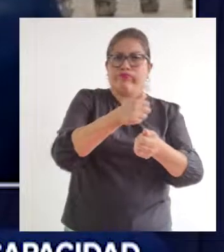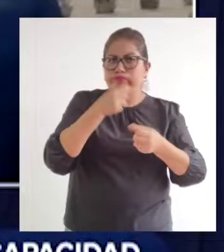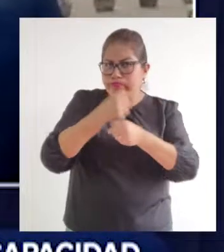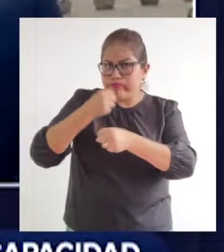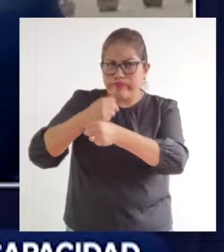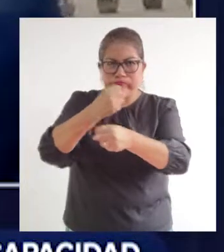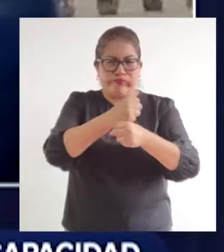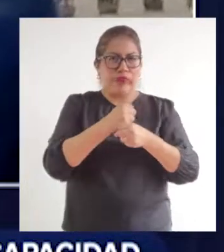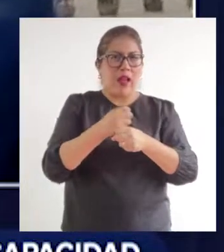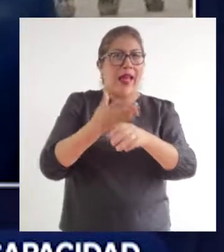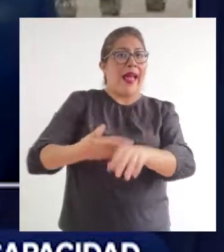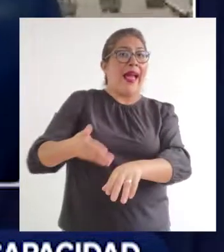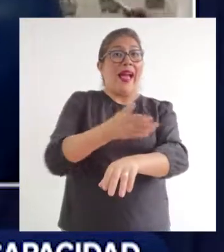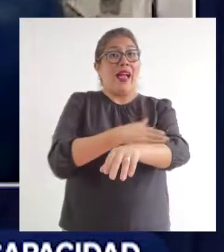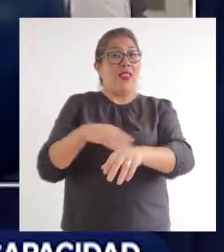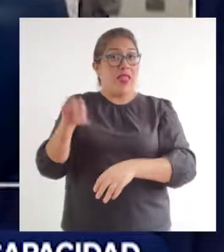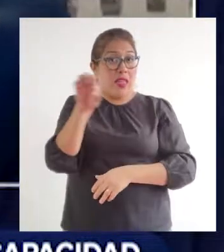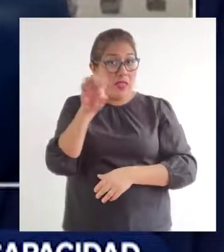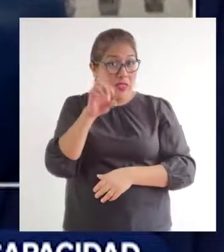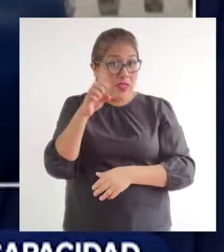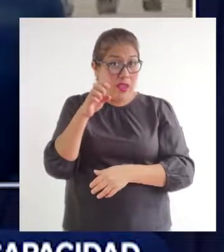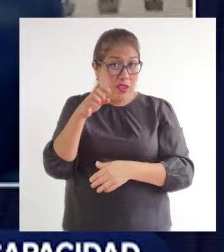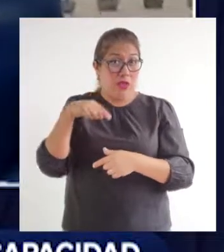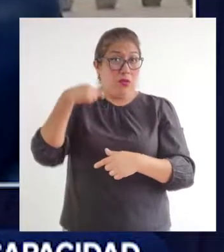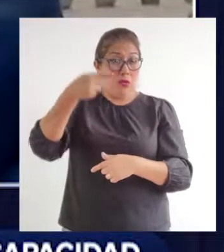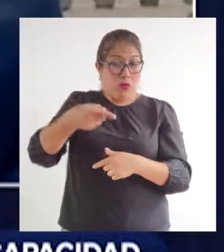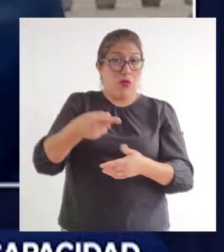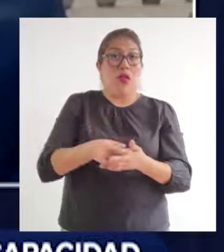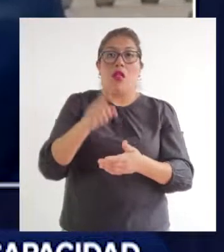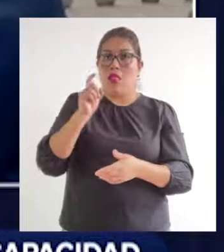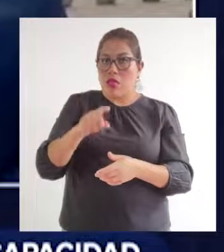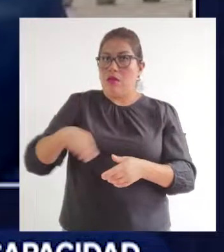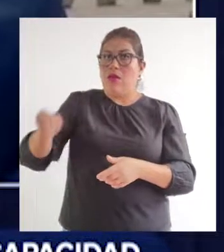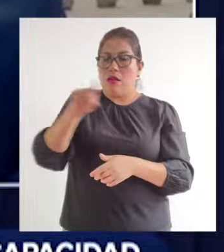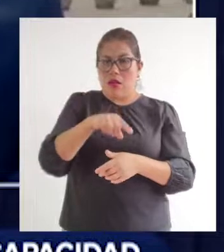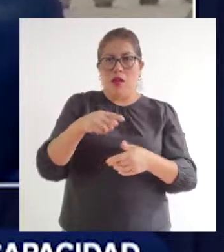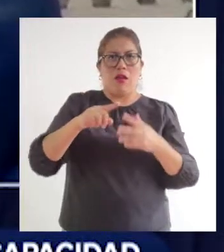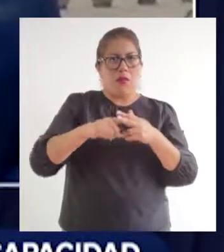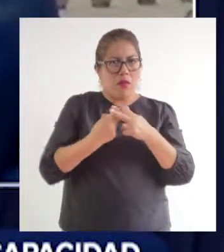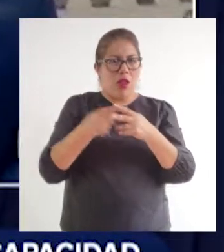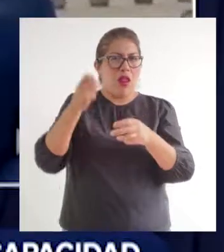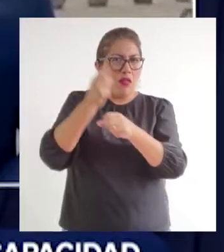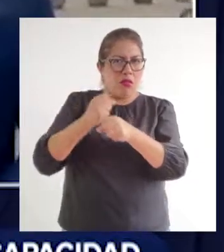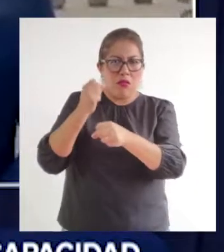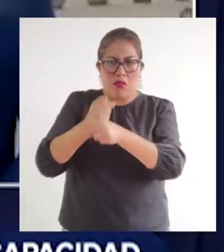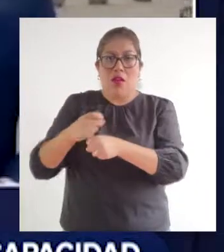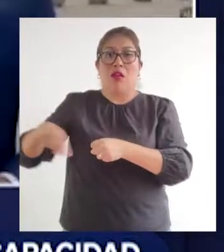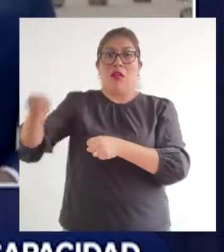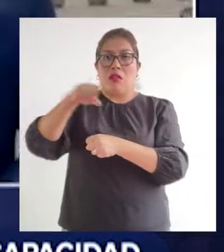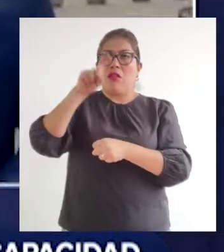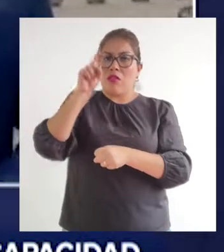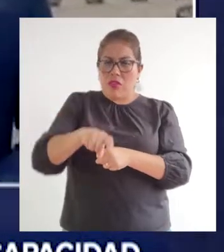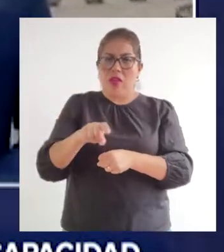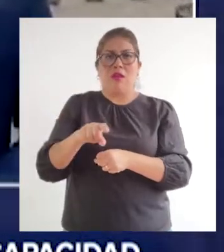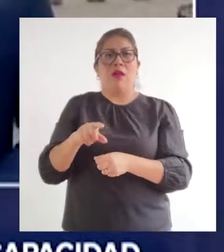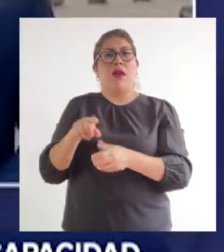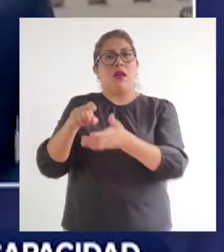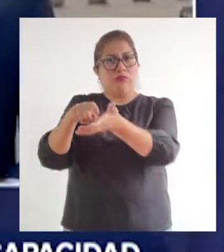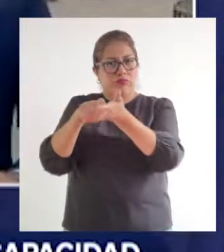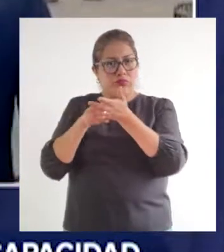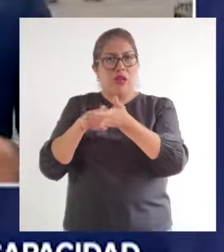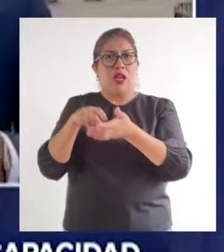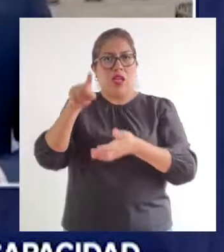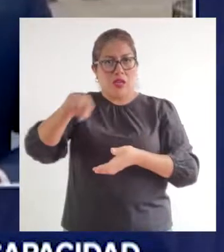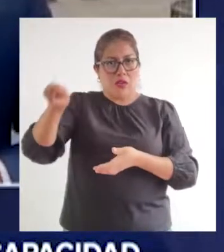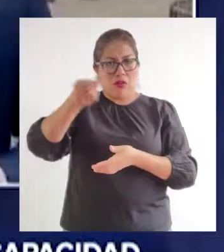próximo. Antes de enero, todos los gobiernos regionales y las principales municipalidades provinciales de nuestro país tienen que integrar